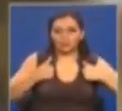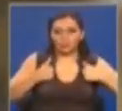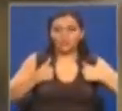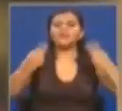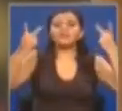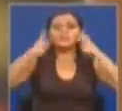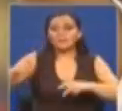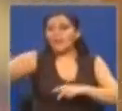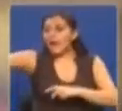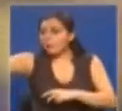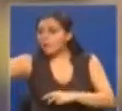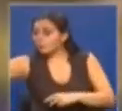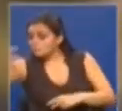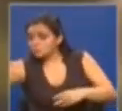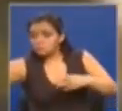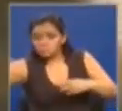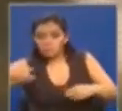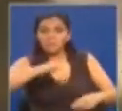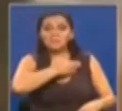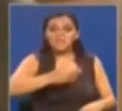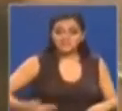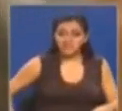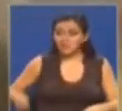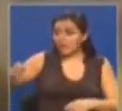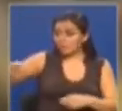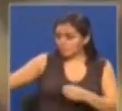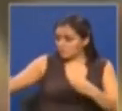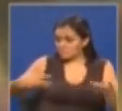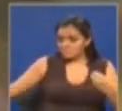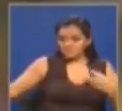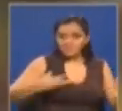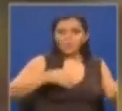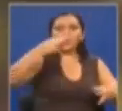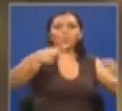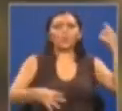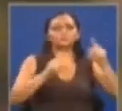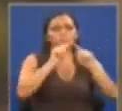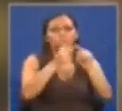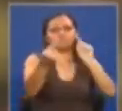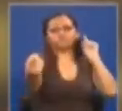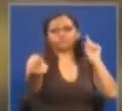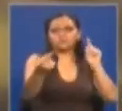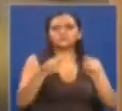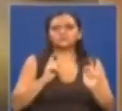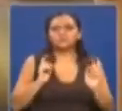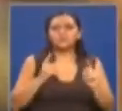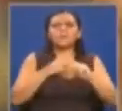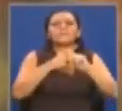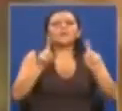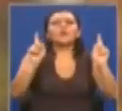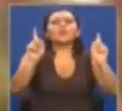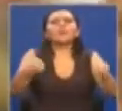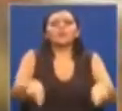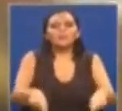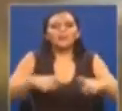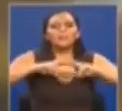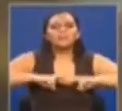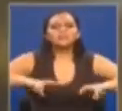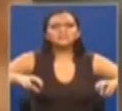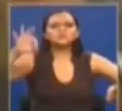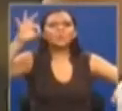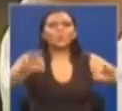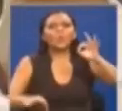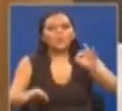los criterios de abogado, de la asesoría jurídica de la presidencia. No coincide con el criterio del fiscal, pero eso tendrán que determinarlo los